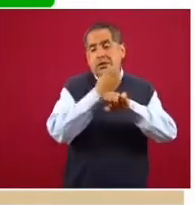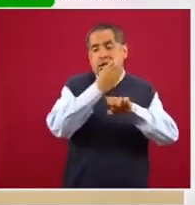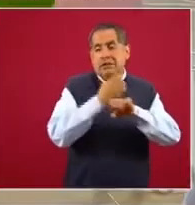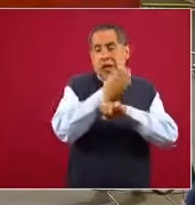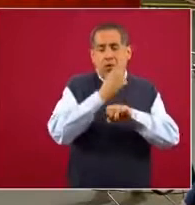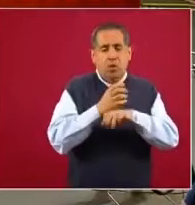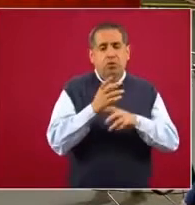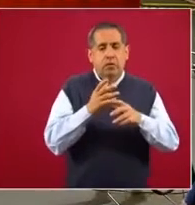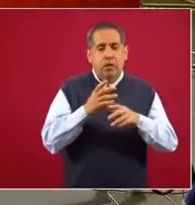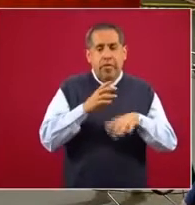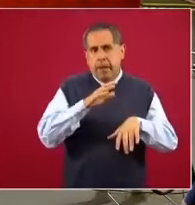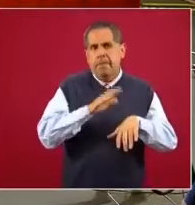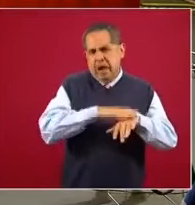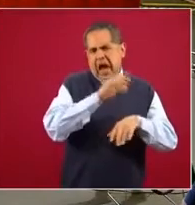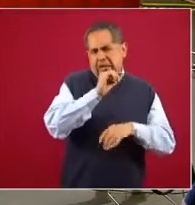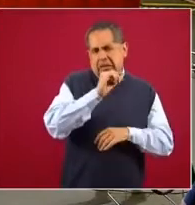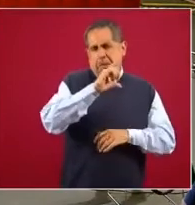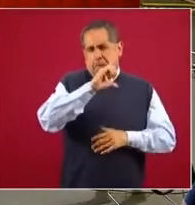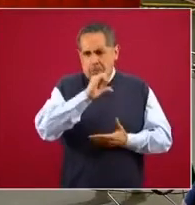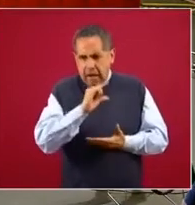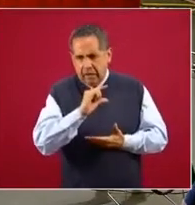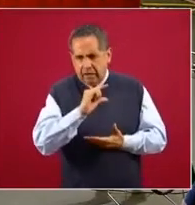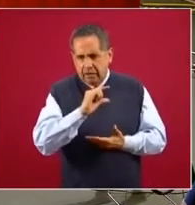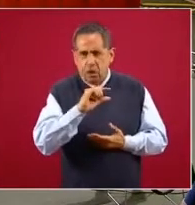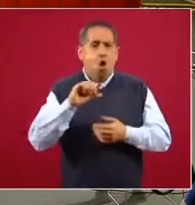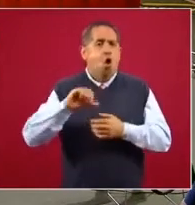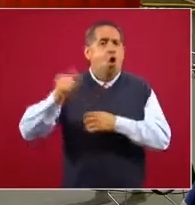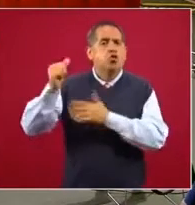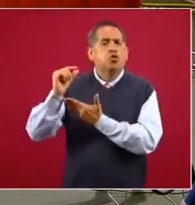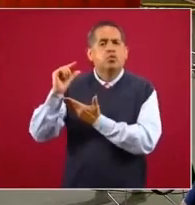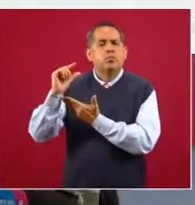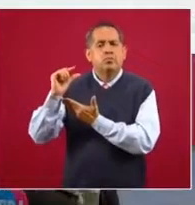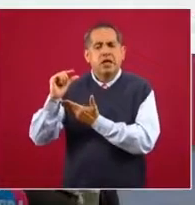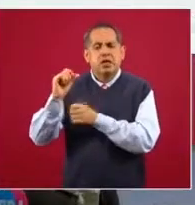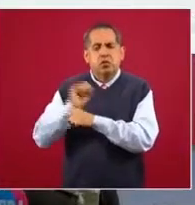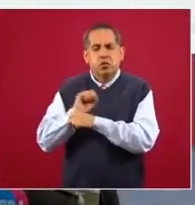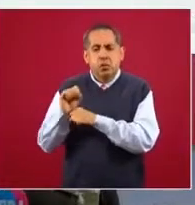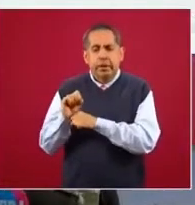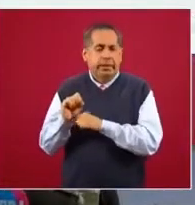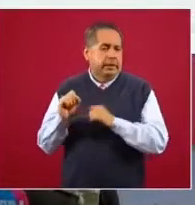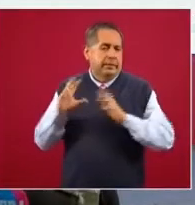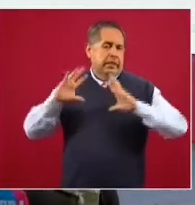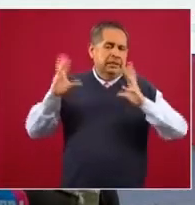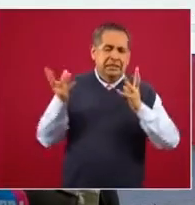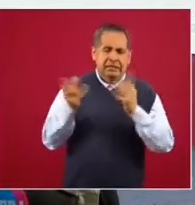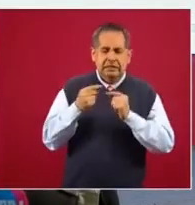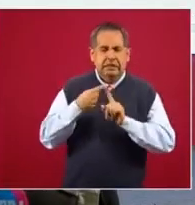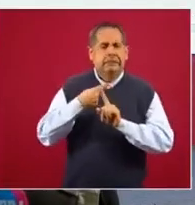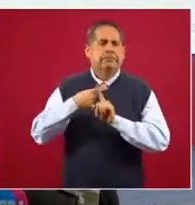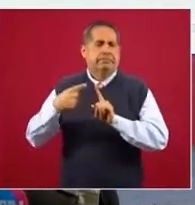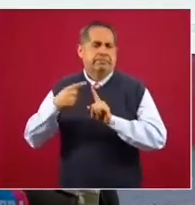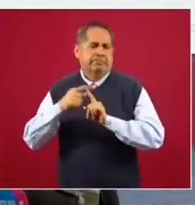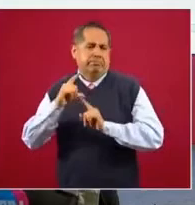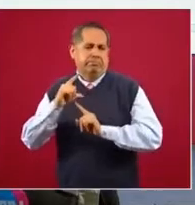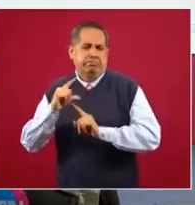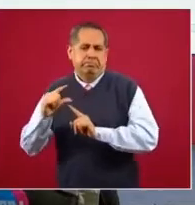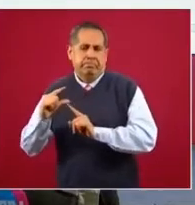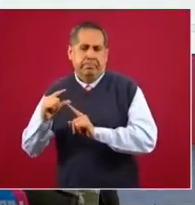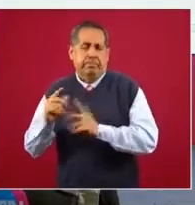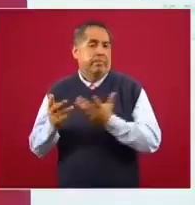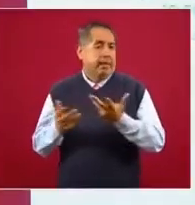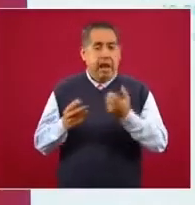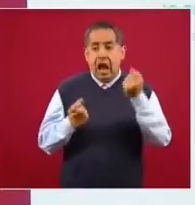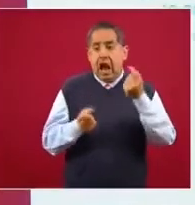tienen decrementos más importantes, de mayor intensidad en las últimas semanas, pero hay otras que todavía están en su